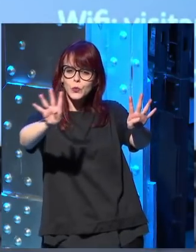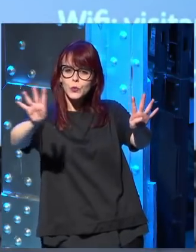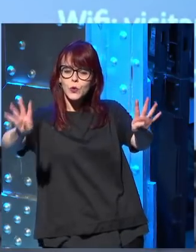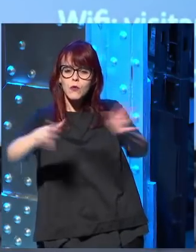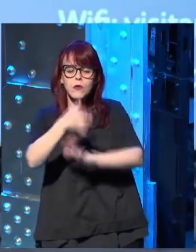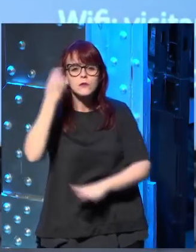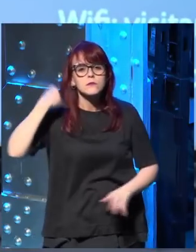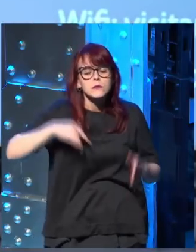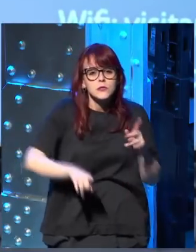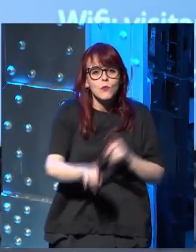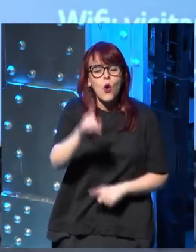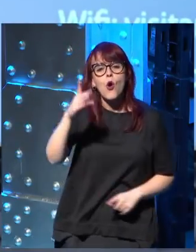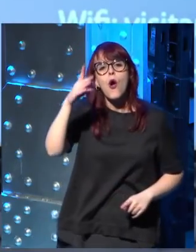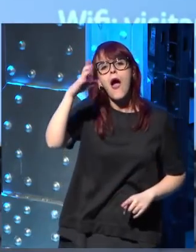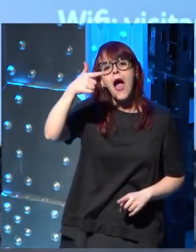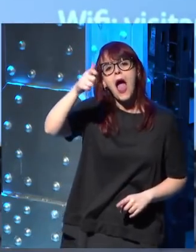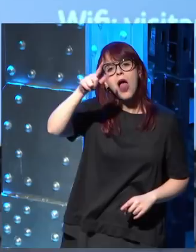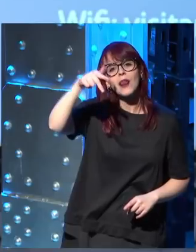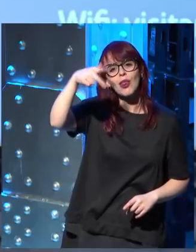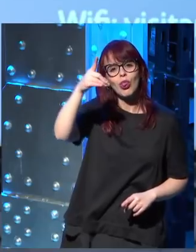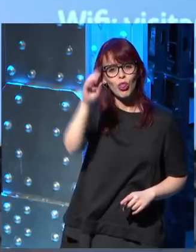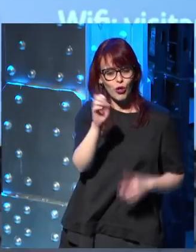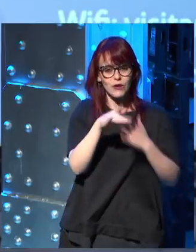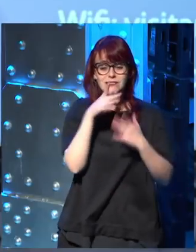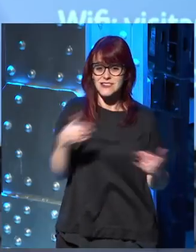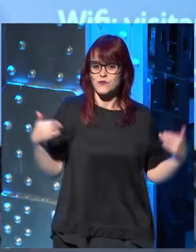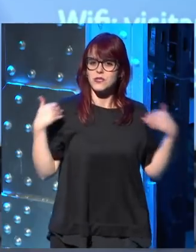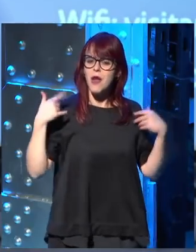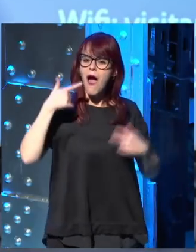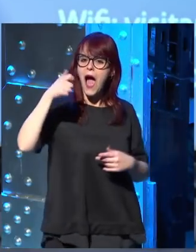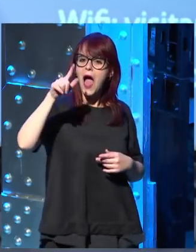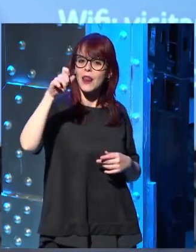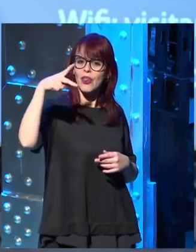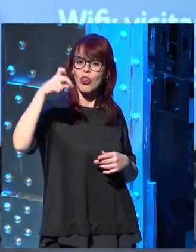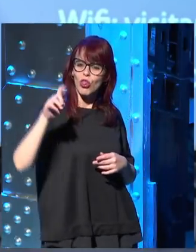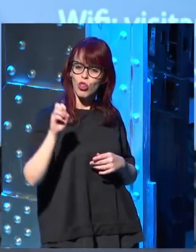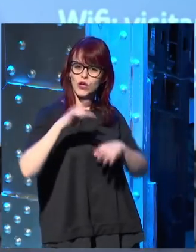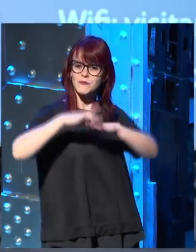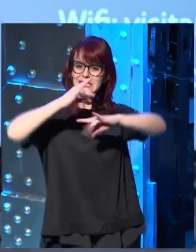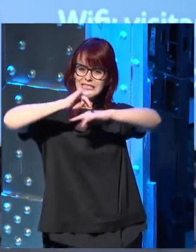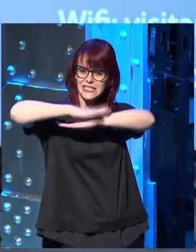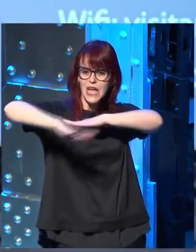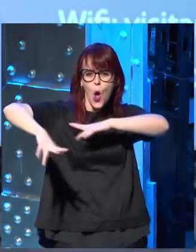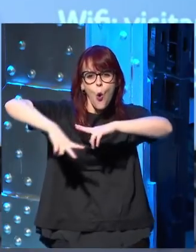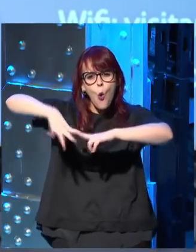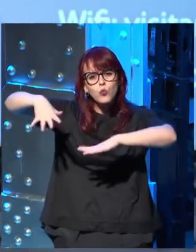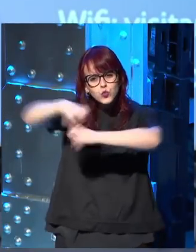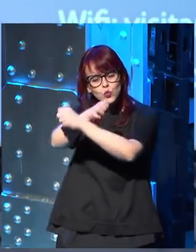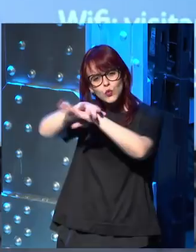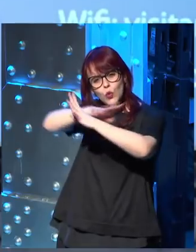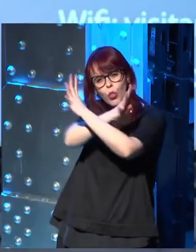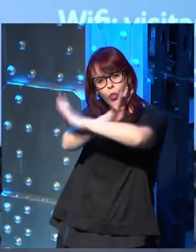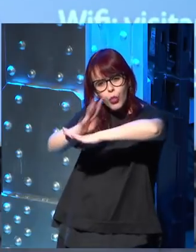El maestro Dioscoro Galindo, los dos banderilleros. Galindo caminaría a cojetadas sobre la tierra oscura y la maleza seca del verano.